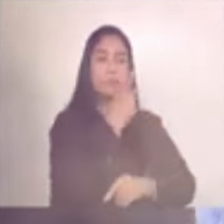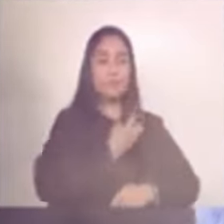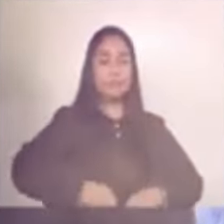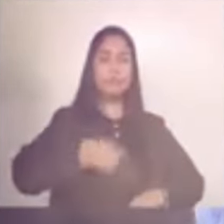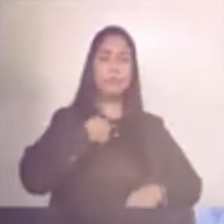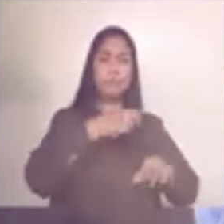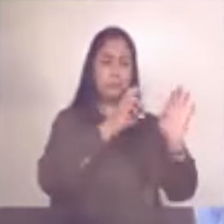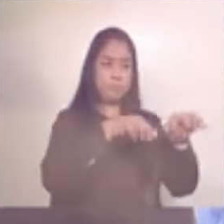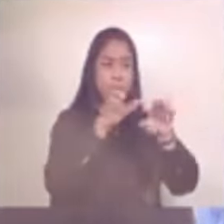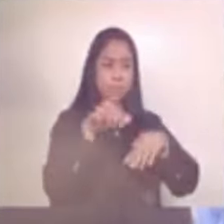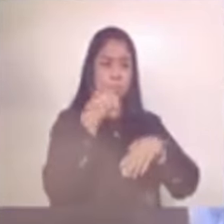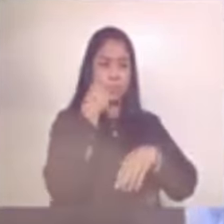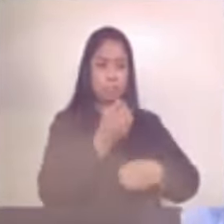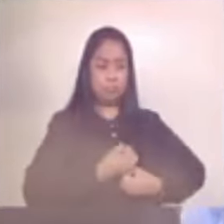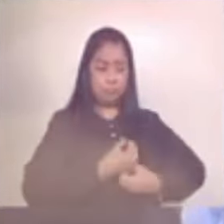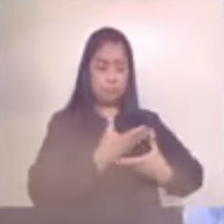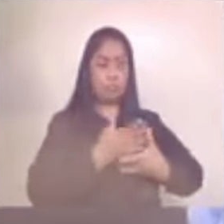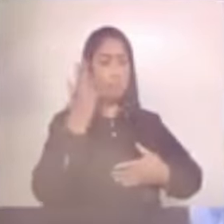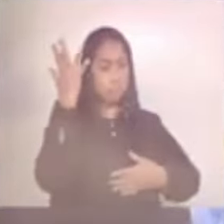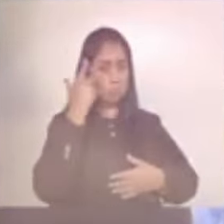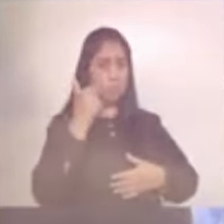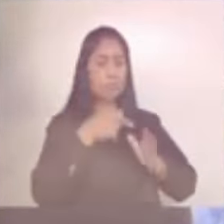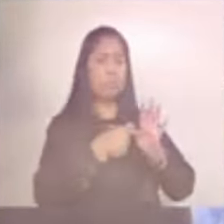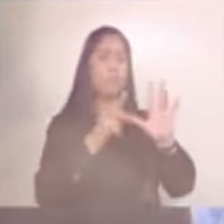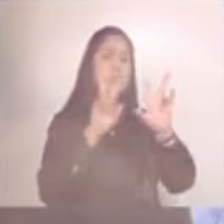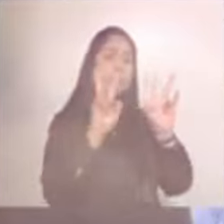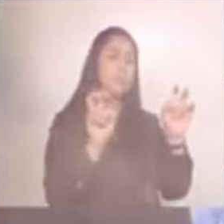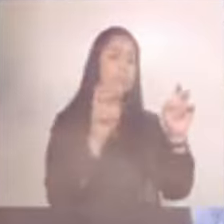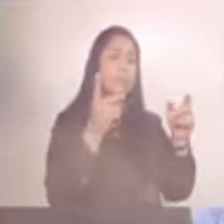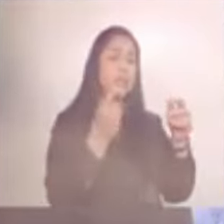ciudadanía se ha pronunciado los últimos días con respecto